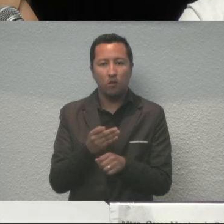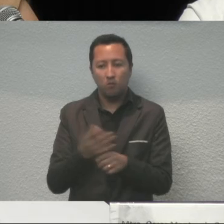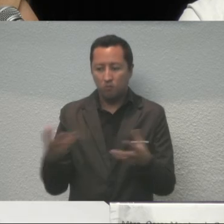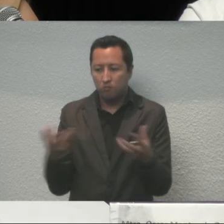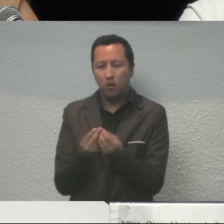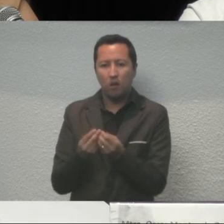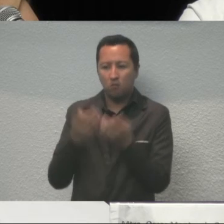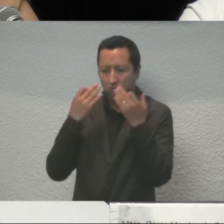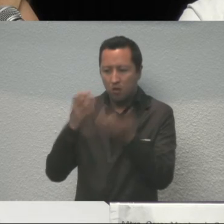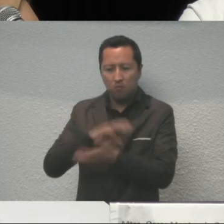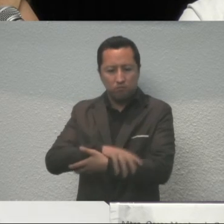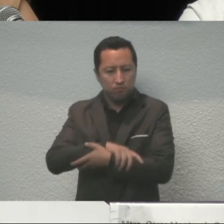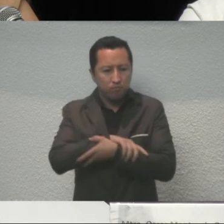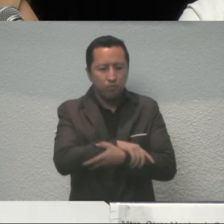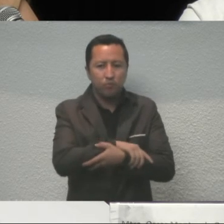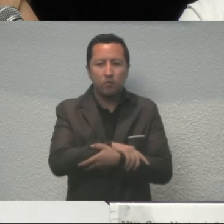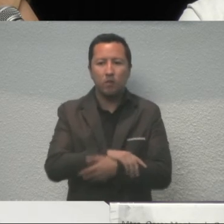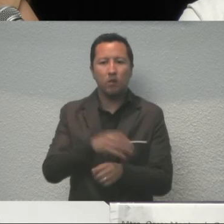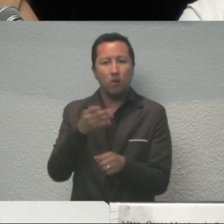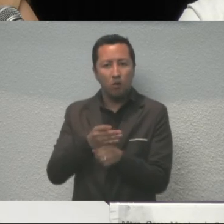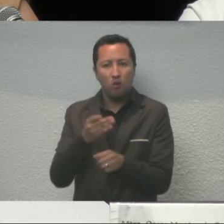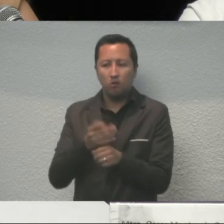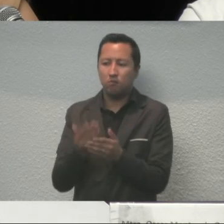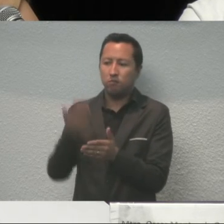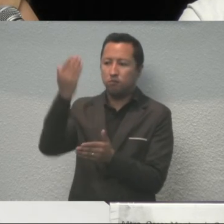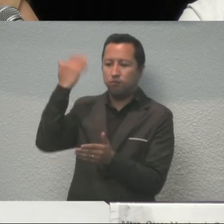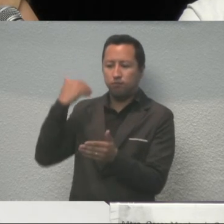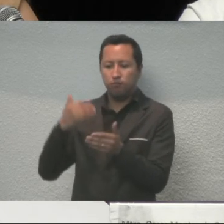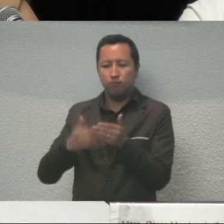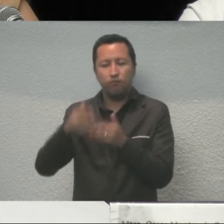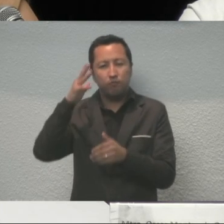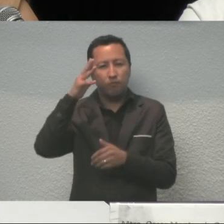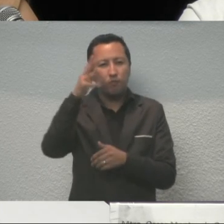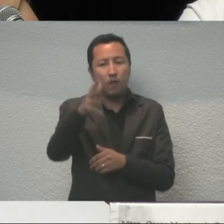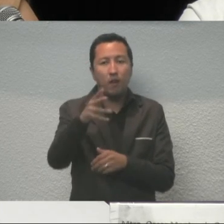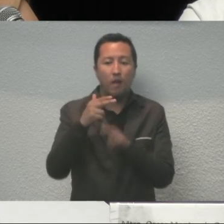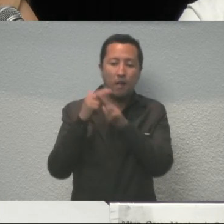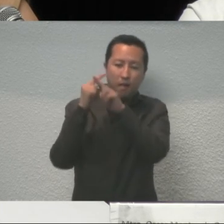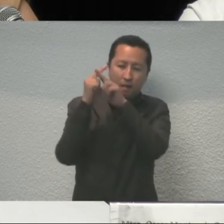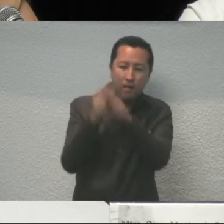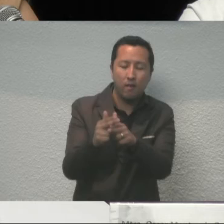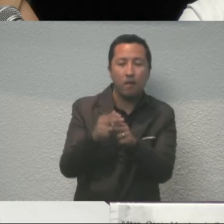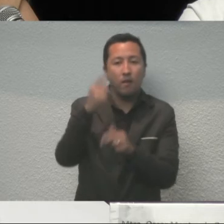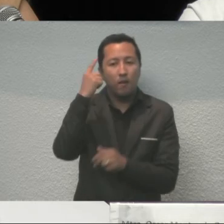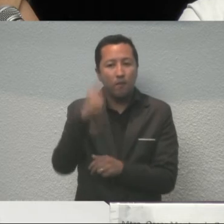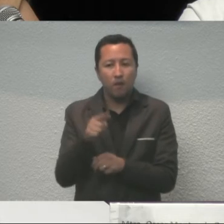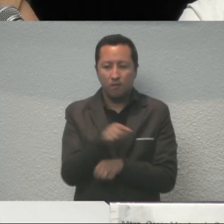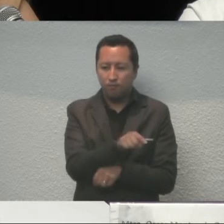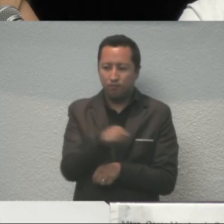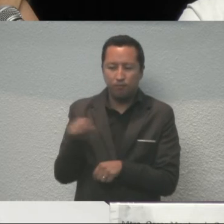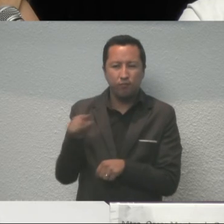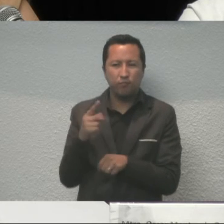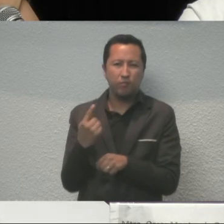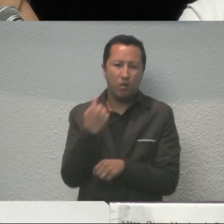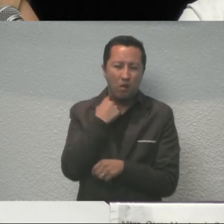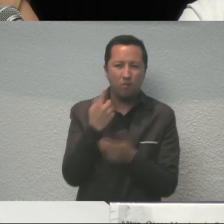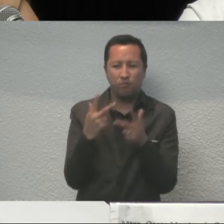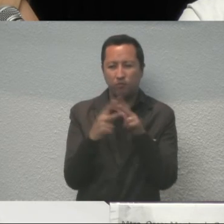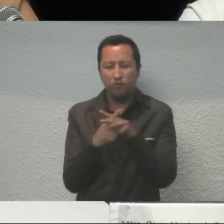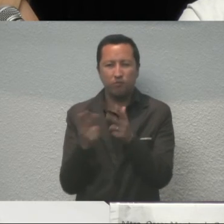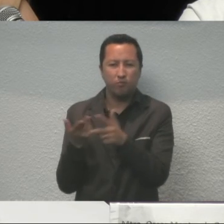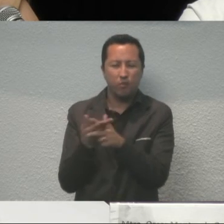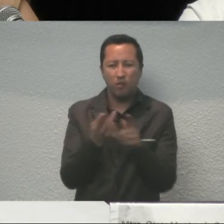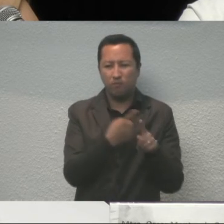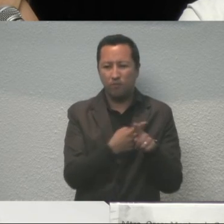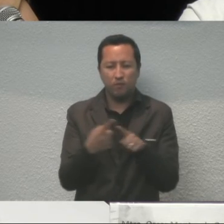vernos como aliados en el presente y en el futuro, en la lucha contra la delincuencia. Solo así, trabajando de